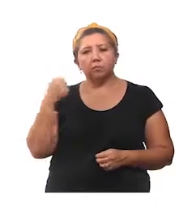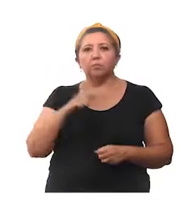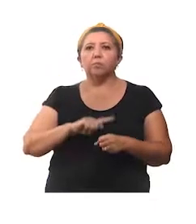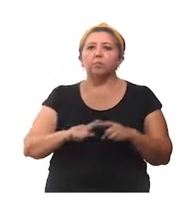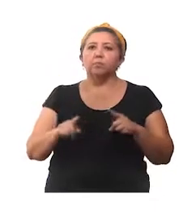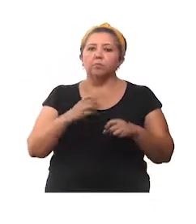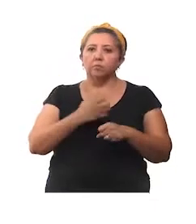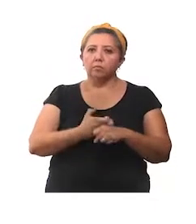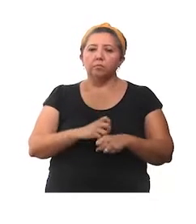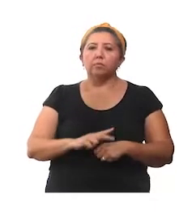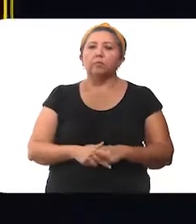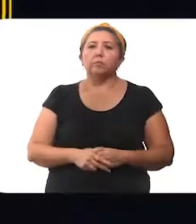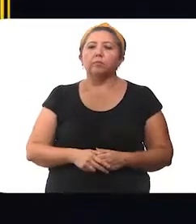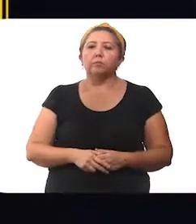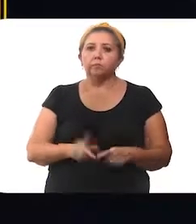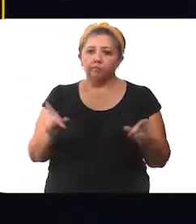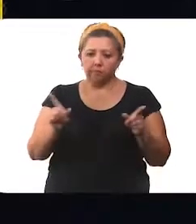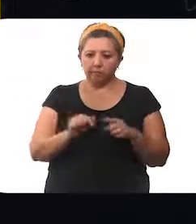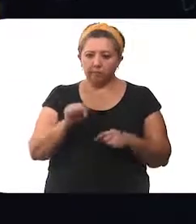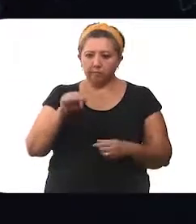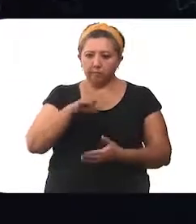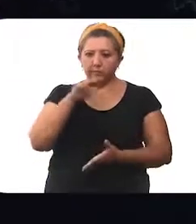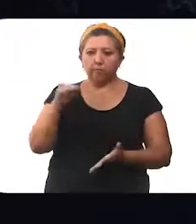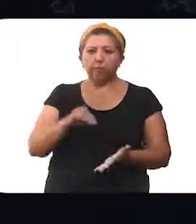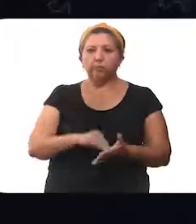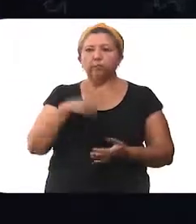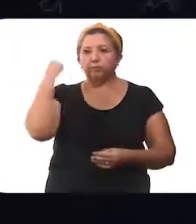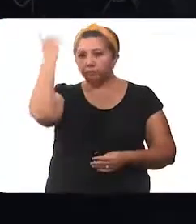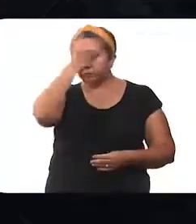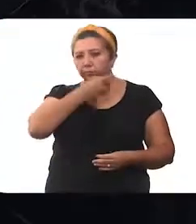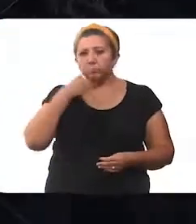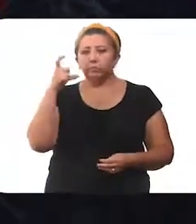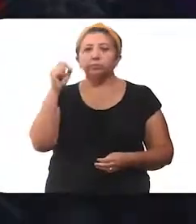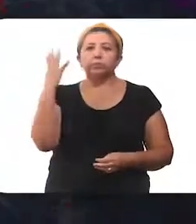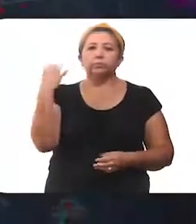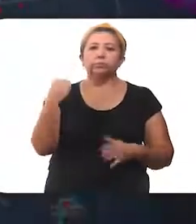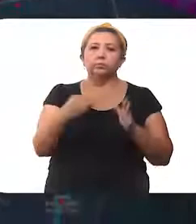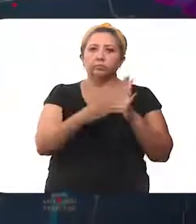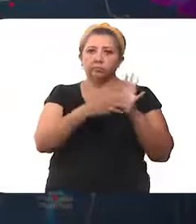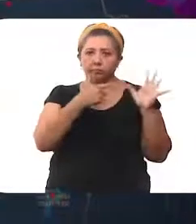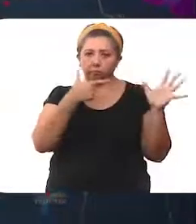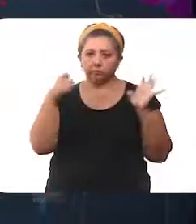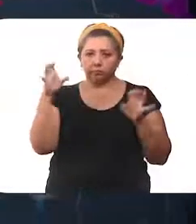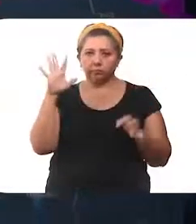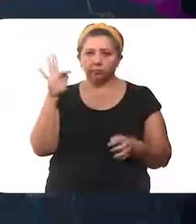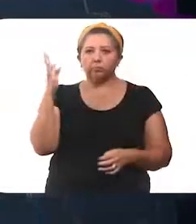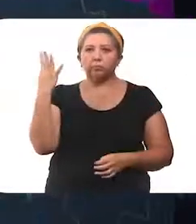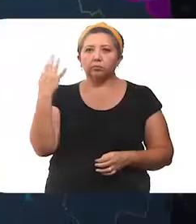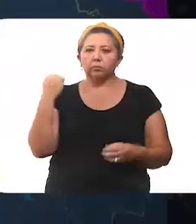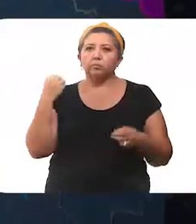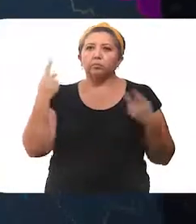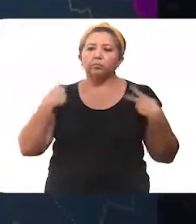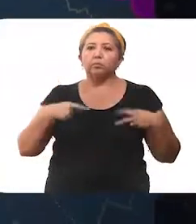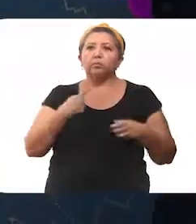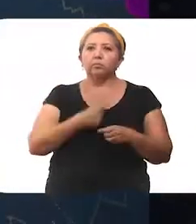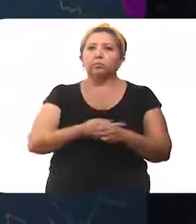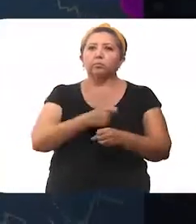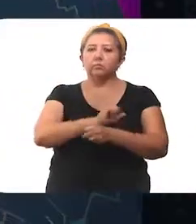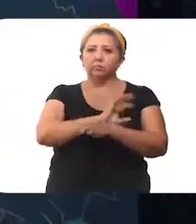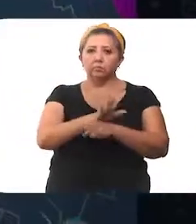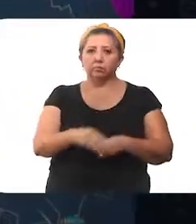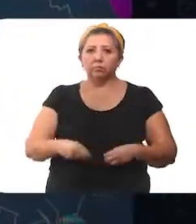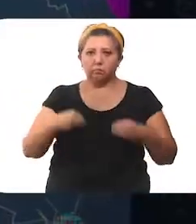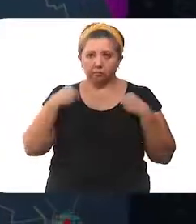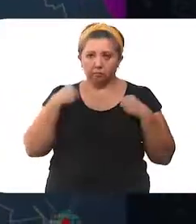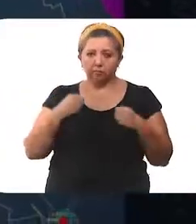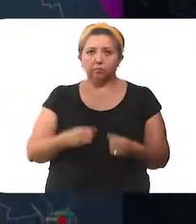otro país u otro estado. Específicamente en Mérida se han diagnosticado 29.749 personas contagiadas de